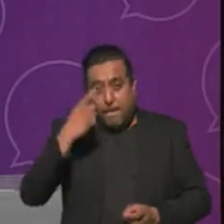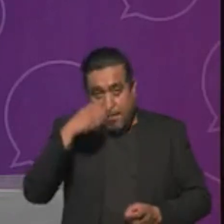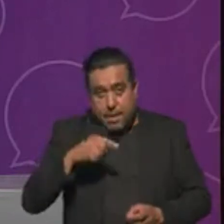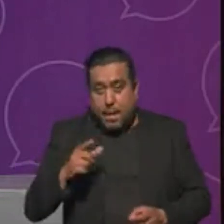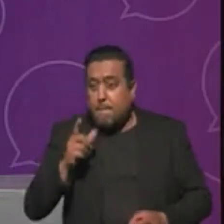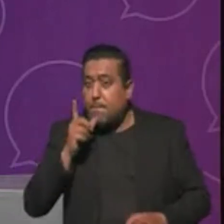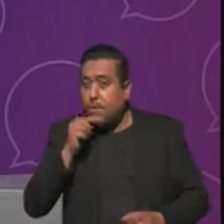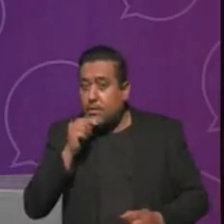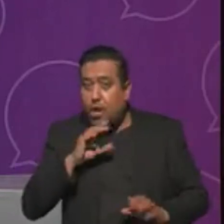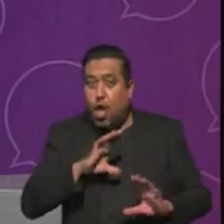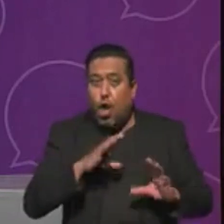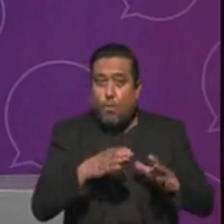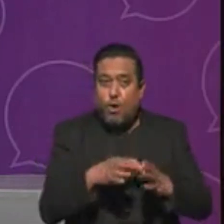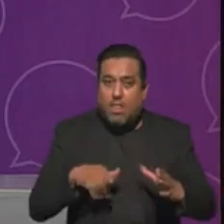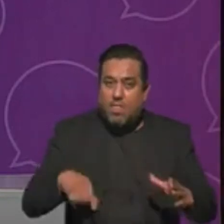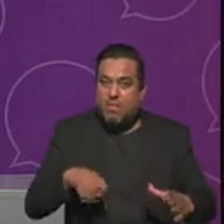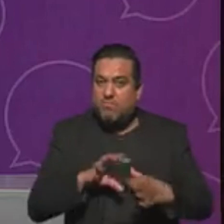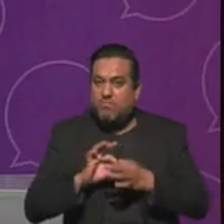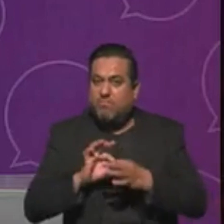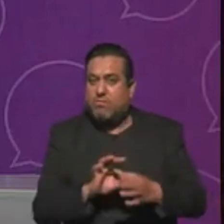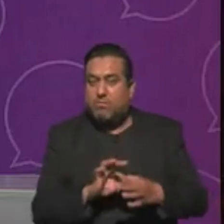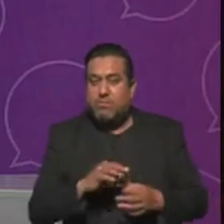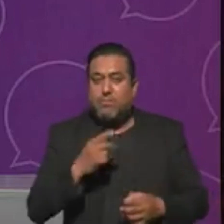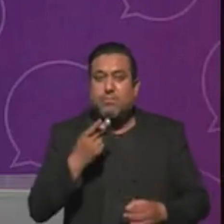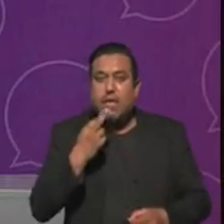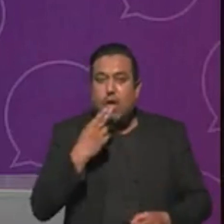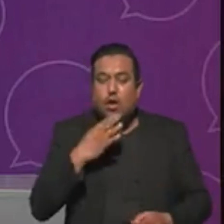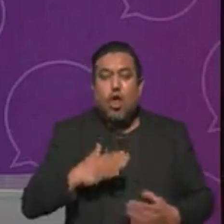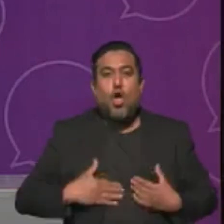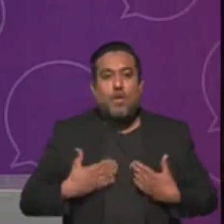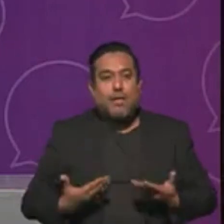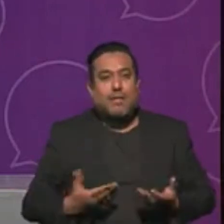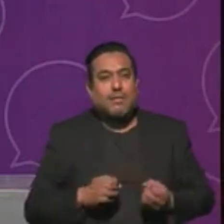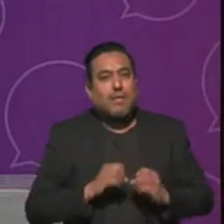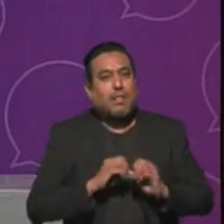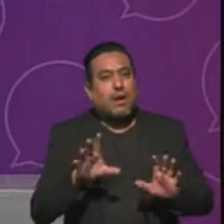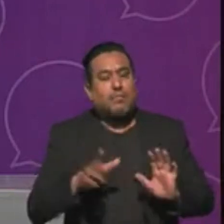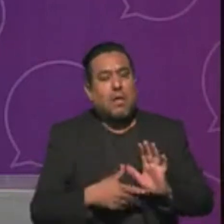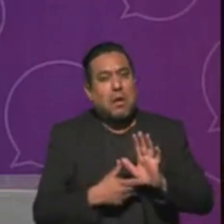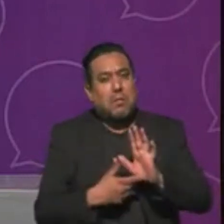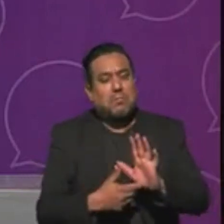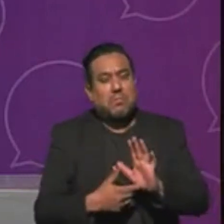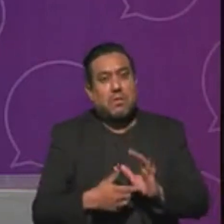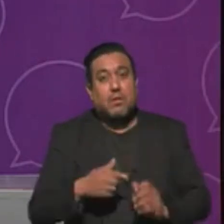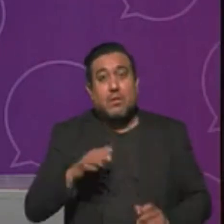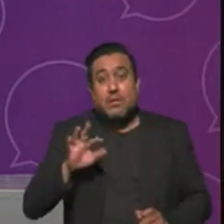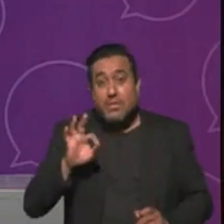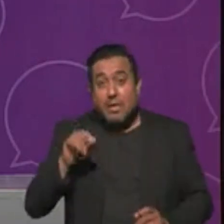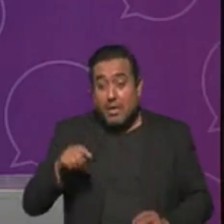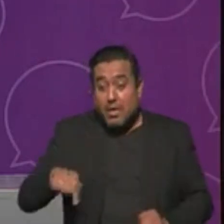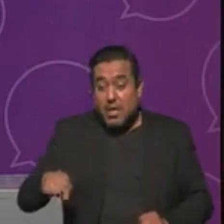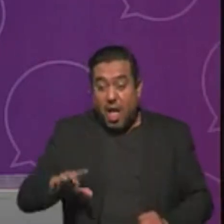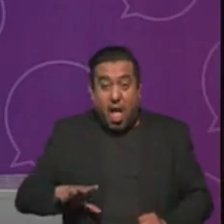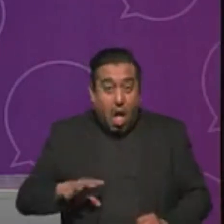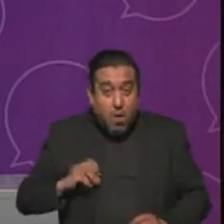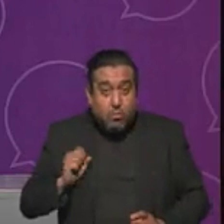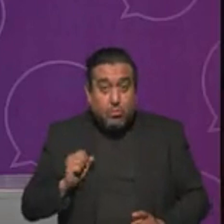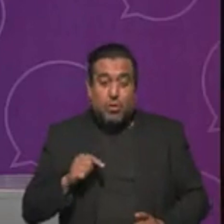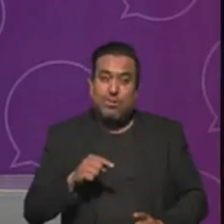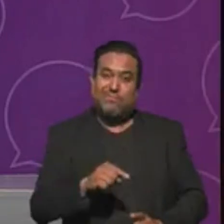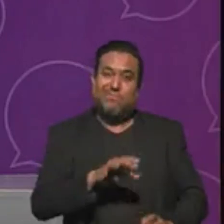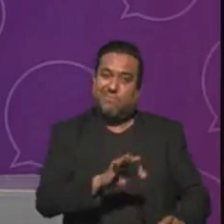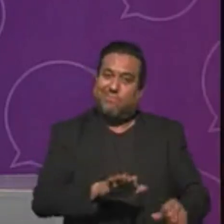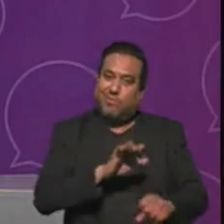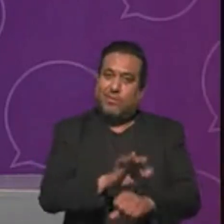entre la policía y las comunidades promoviendo la confianza y la transparencia mientras se asegura que se haga justicia en Casos de